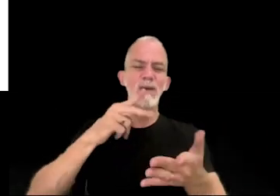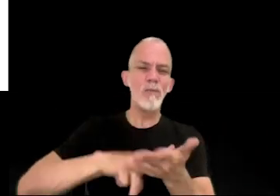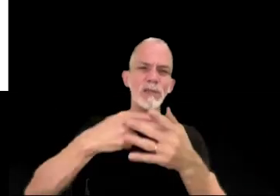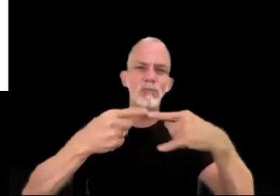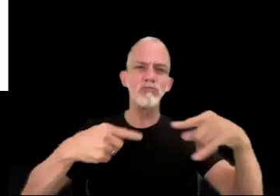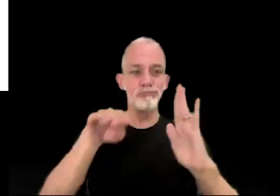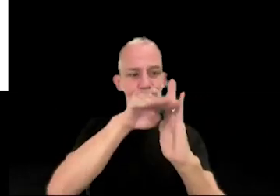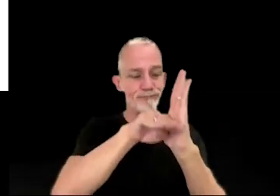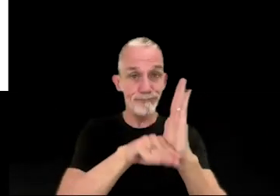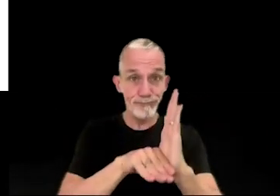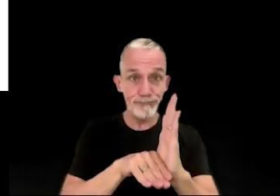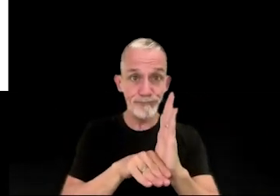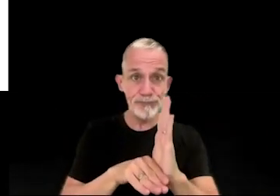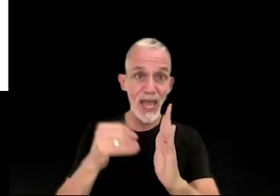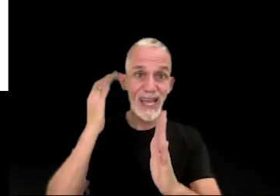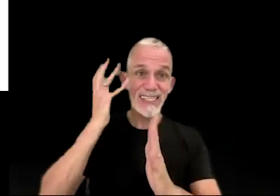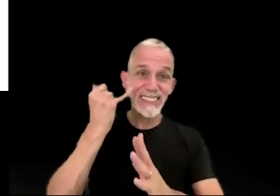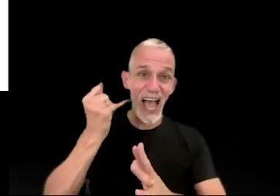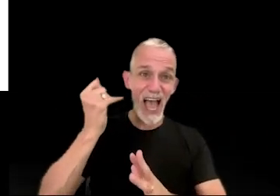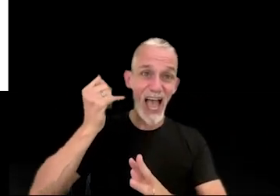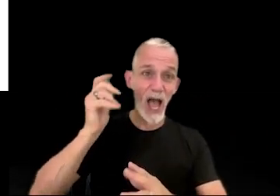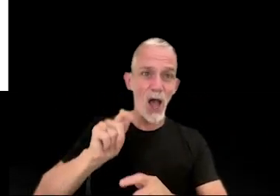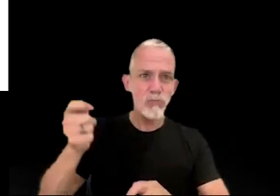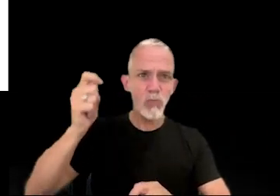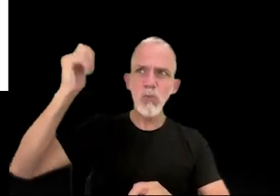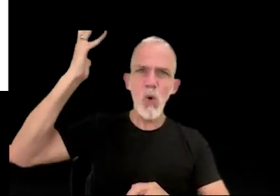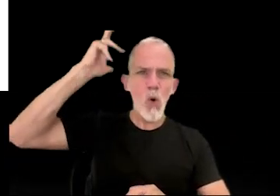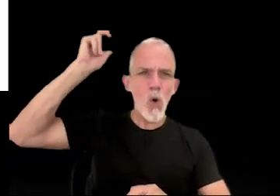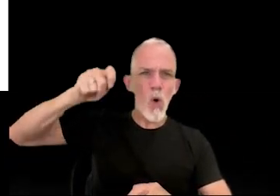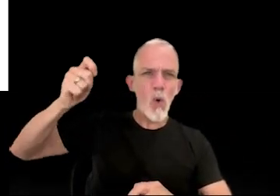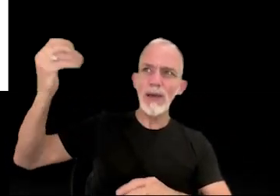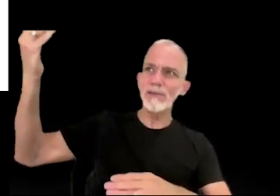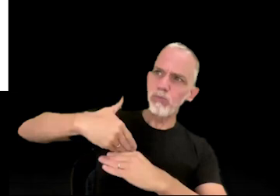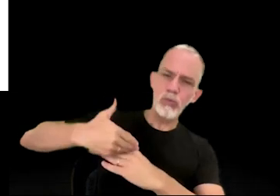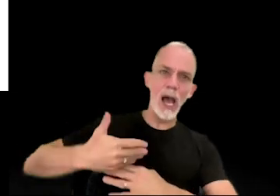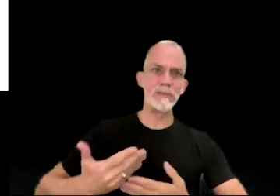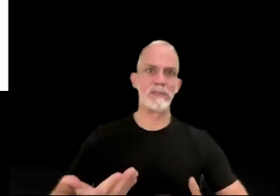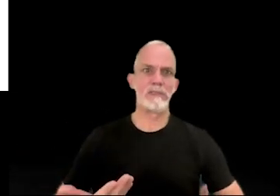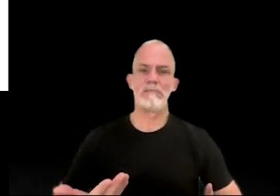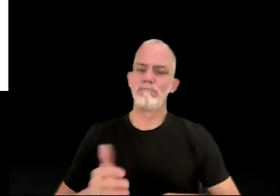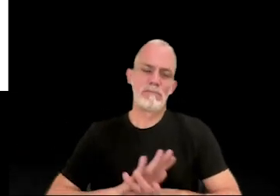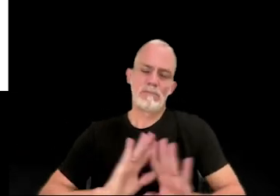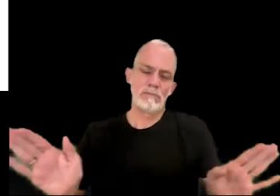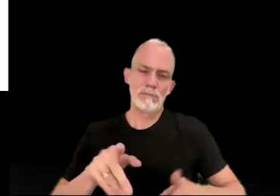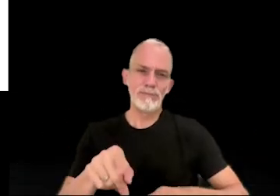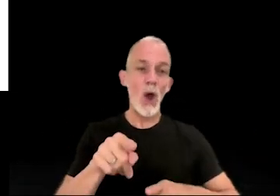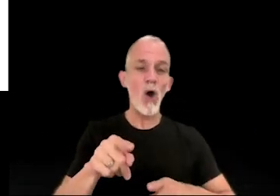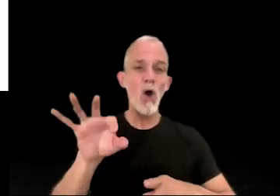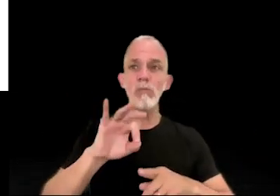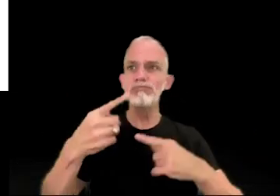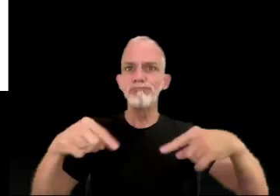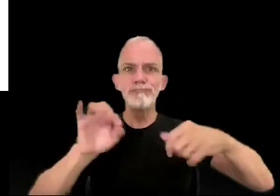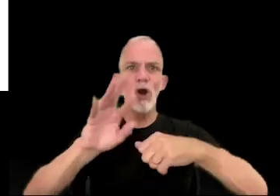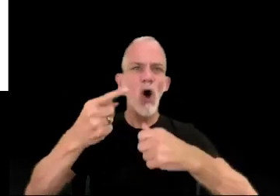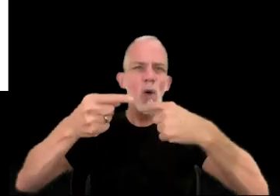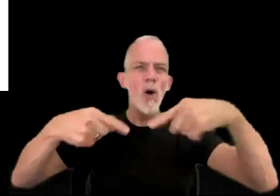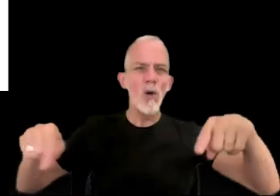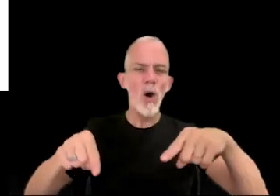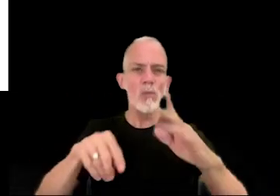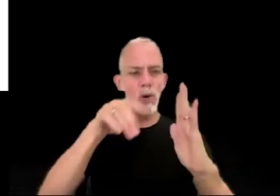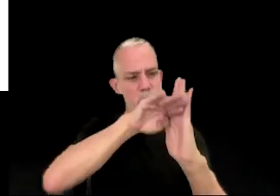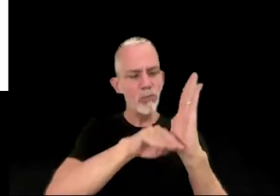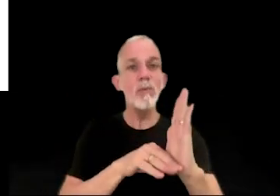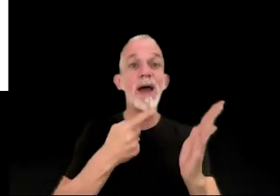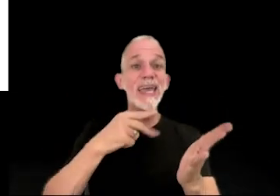regímenes de la Ley Penal Tributaria y sus antecedentes, o por delitos comunes vinculados con el incumplimiento de obligaciones tributarias.